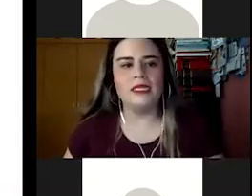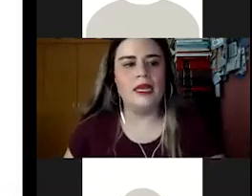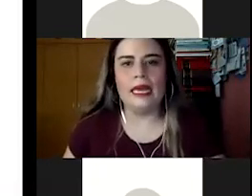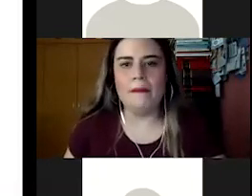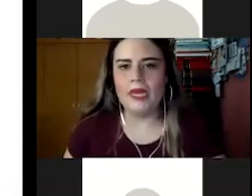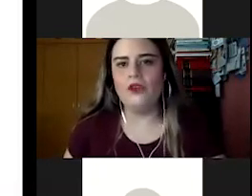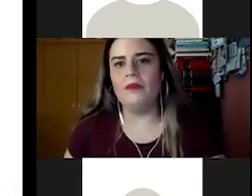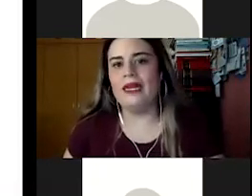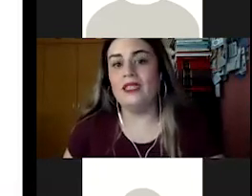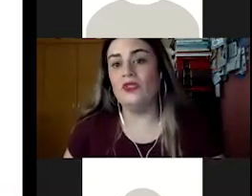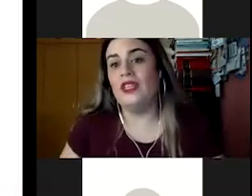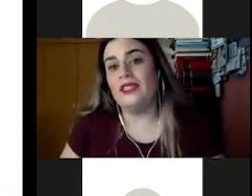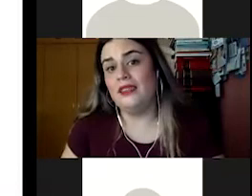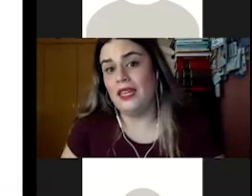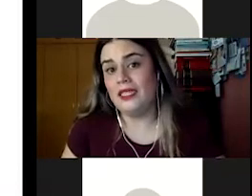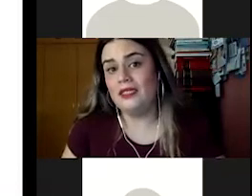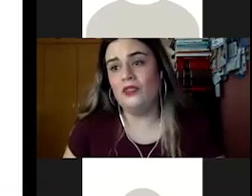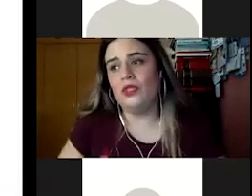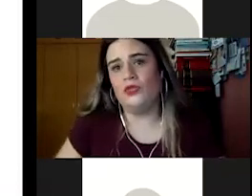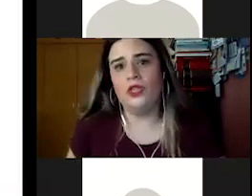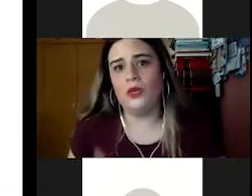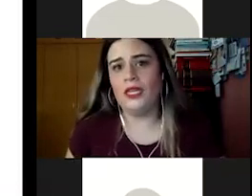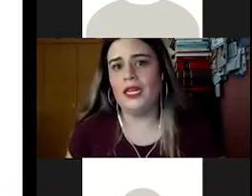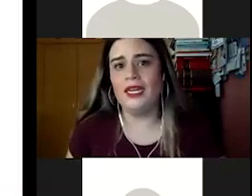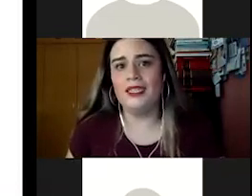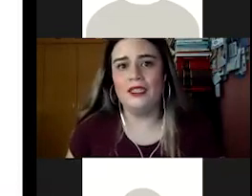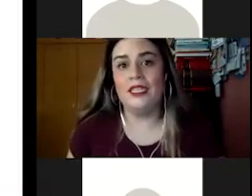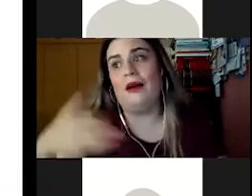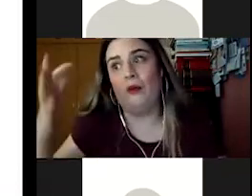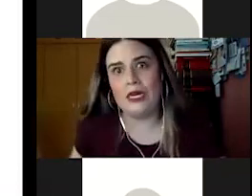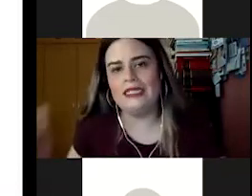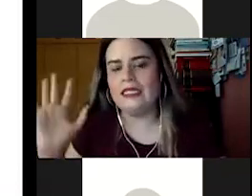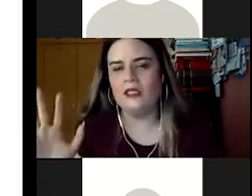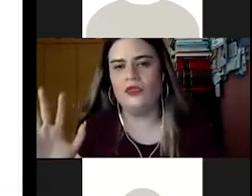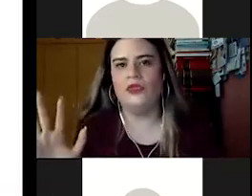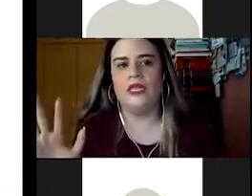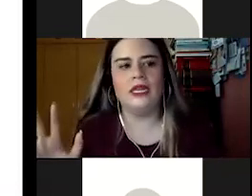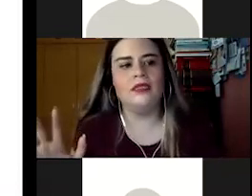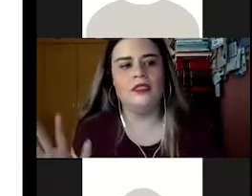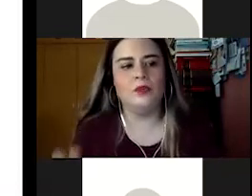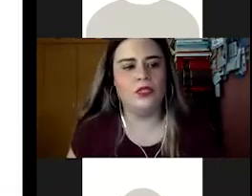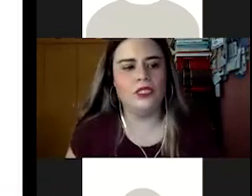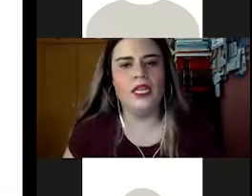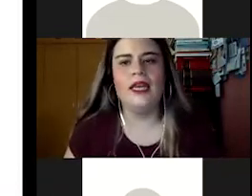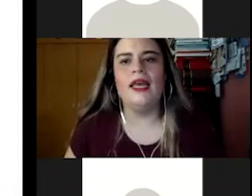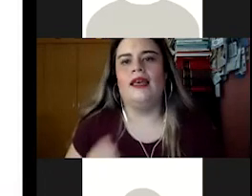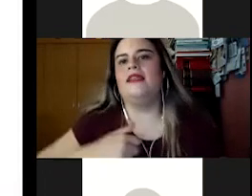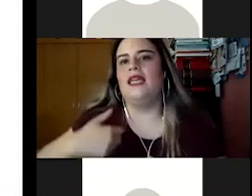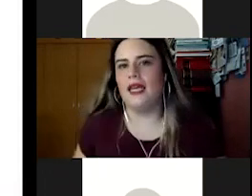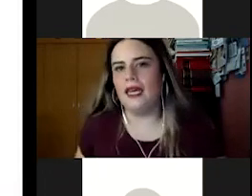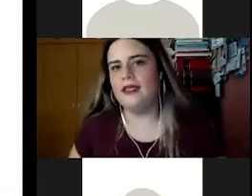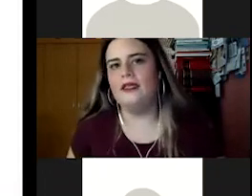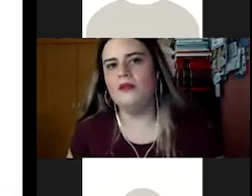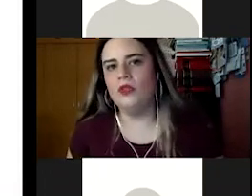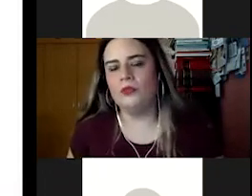más empeño para que esto se descentralice. Yo que soy de Guadalajara, y aún así siendo de ciudad grande, les puedo decir que desde